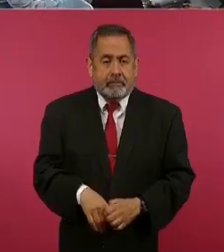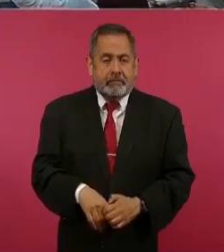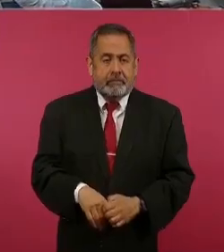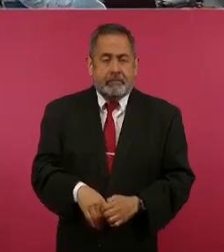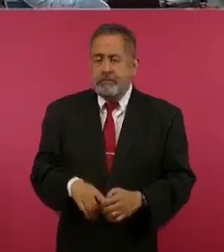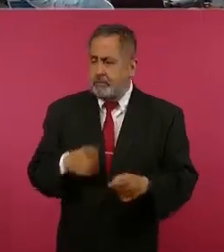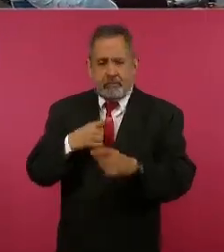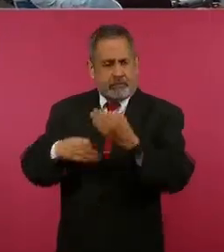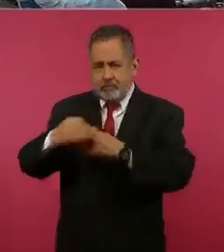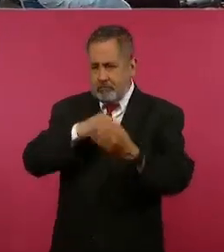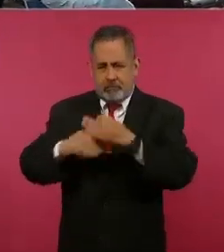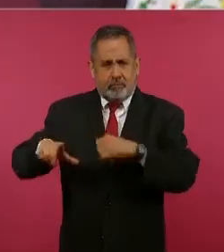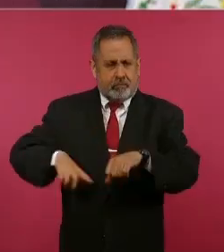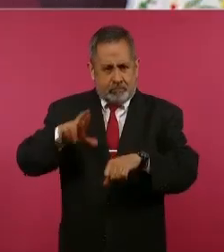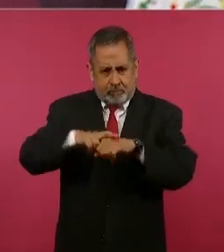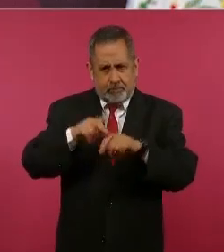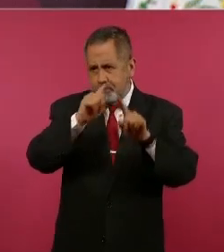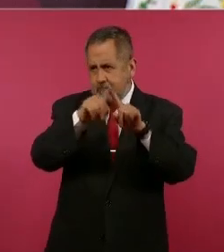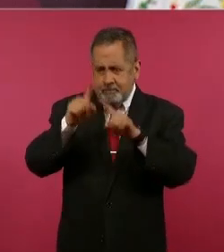o todos los gobernadores